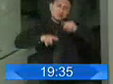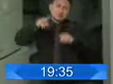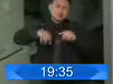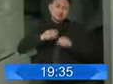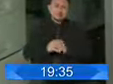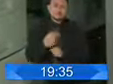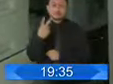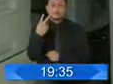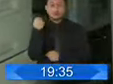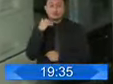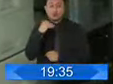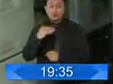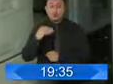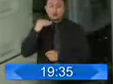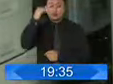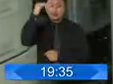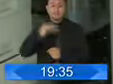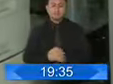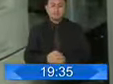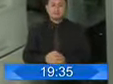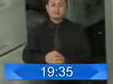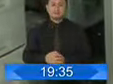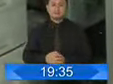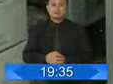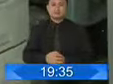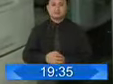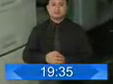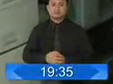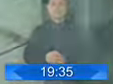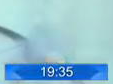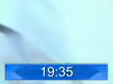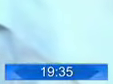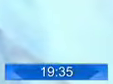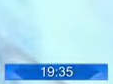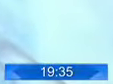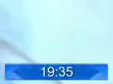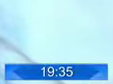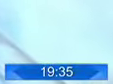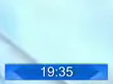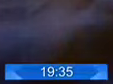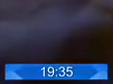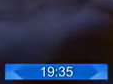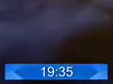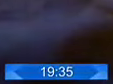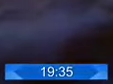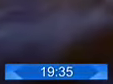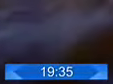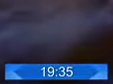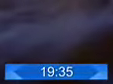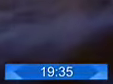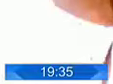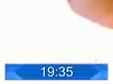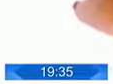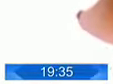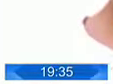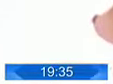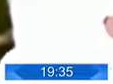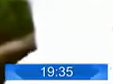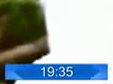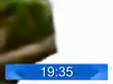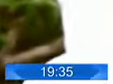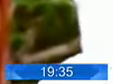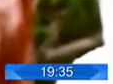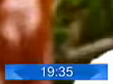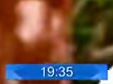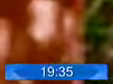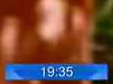desde $2 en adelante, informó Valeria Heredia. Cerrar los ojos siempre es lo primero. Si tengo